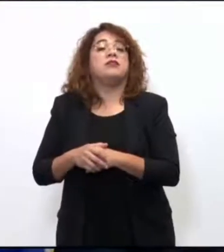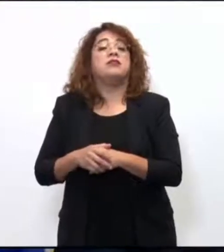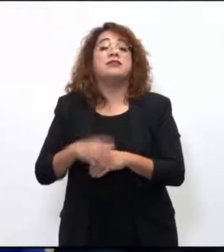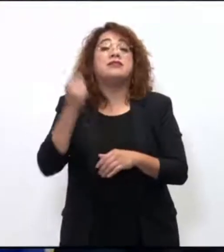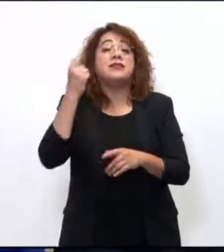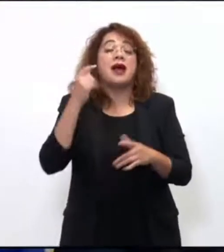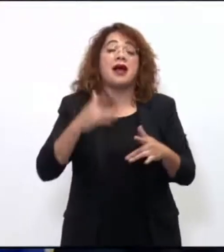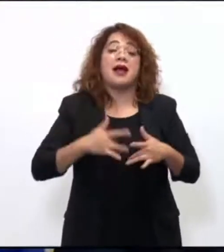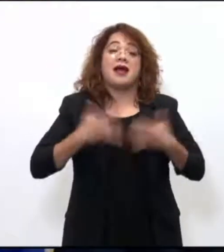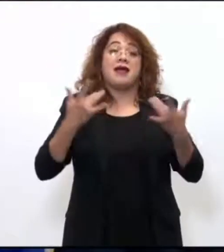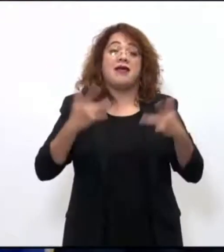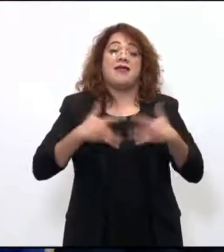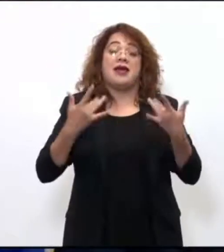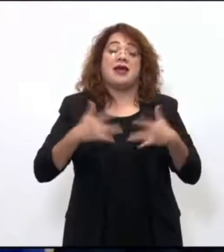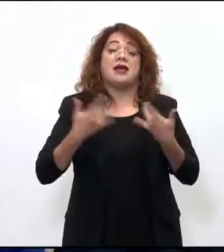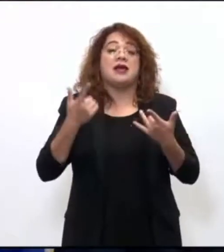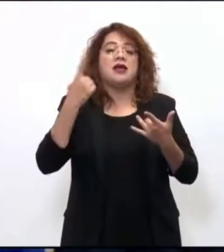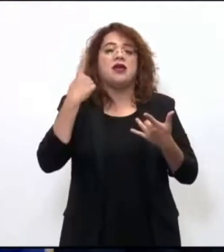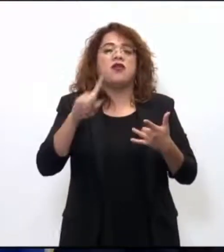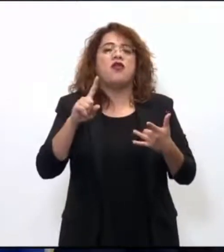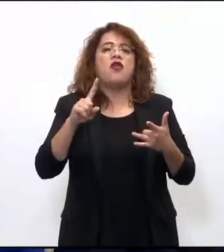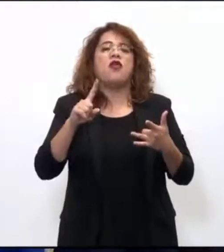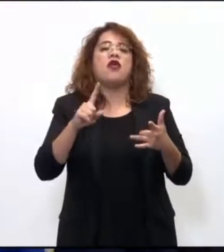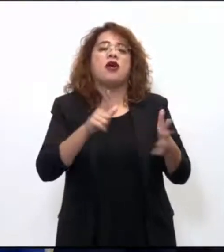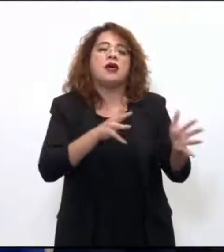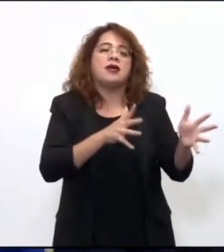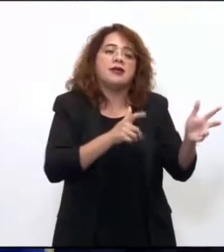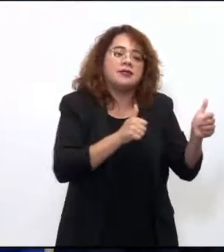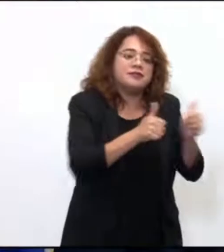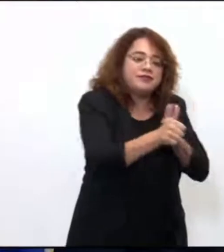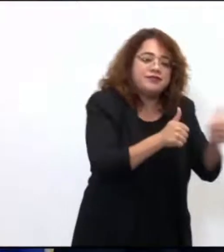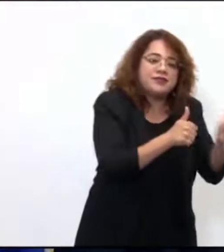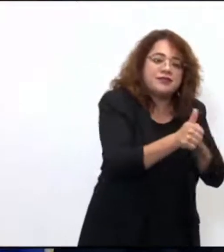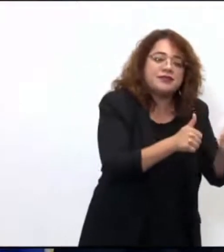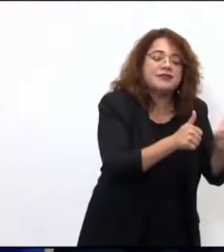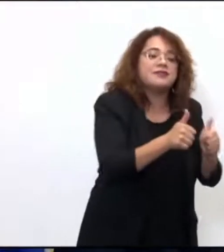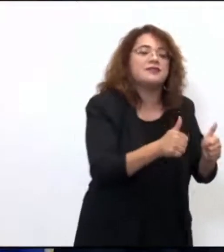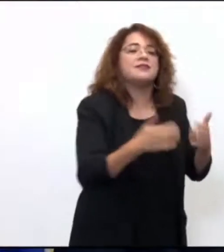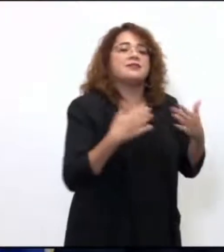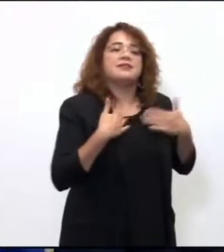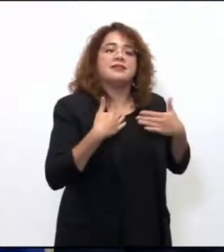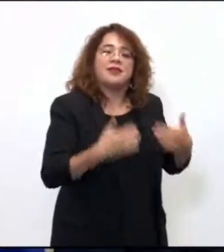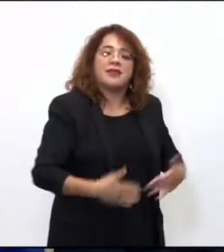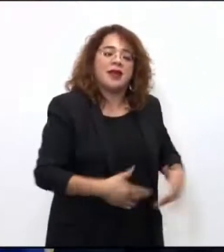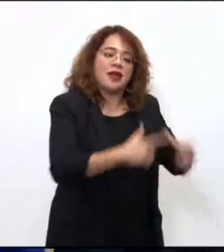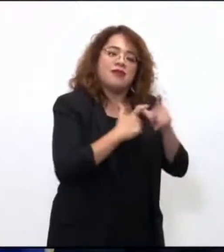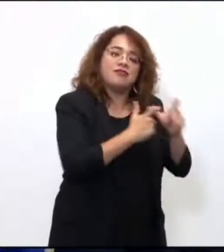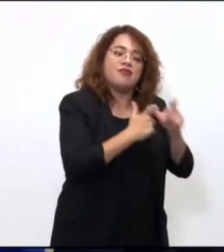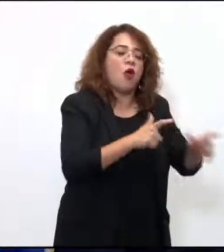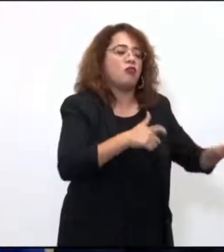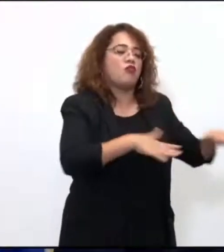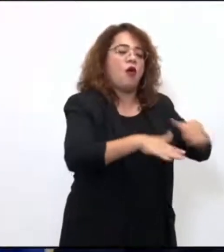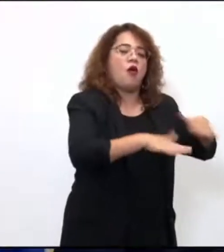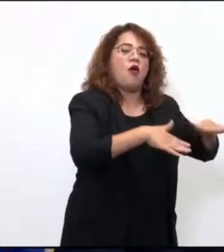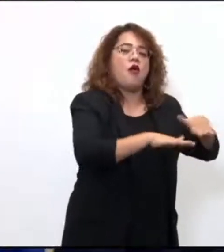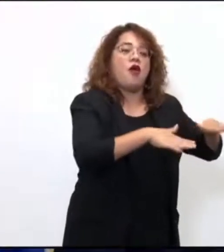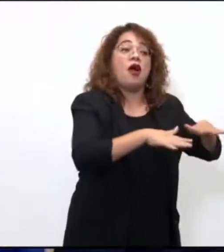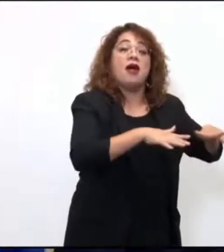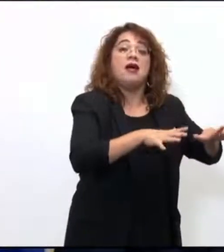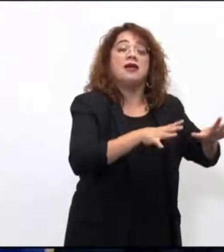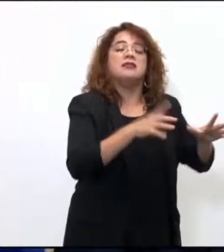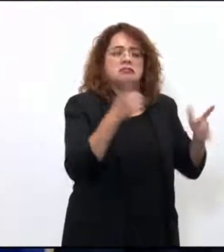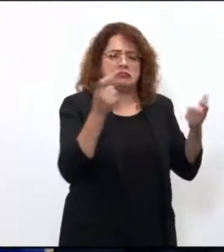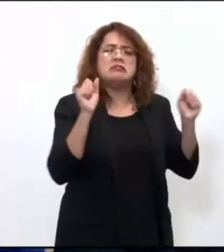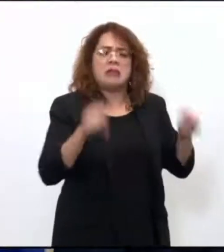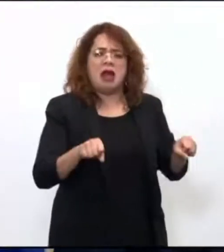Los eventos organizados de resistencia o carrera, como un maratón o una caminata de la comunidad, pueden